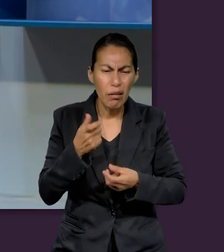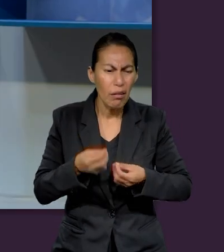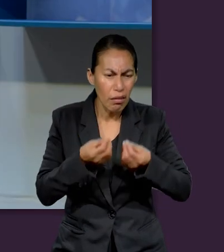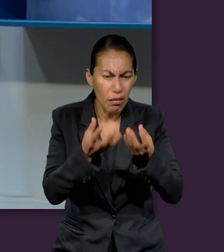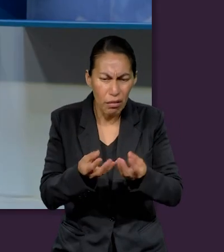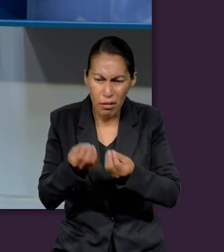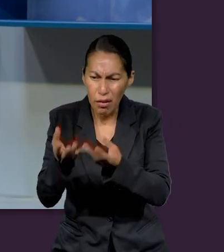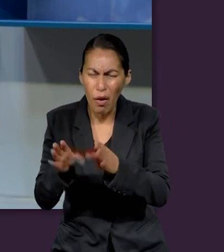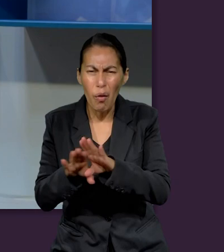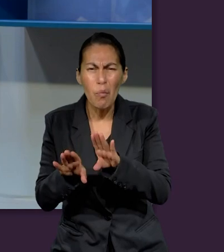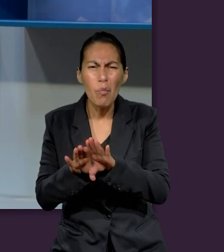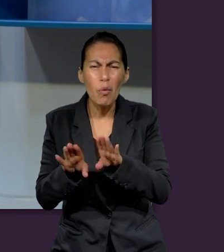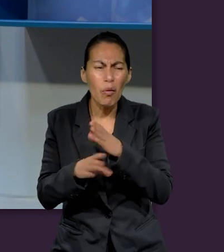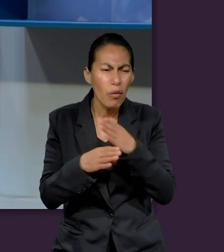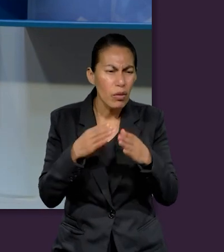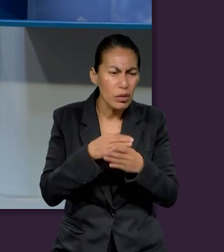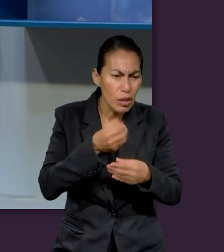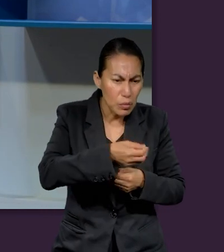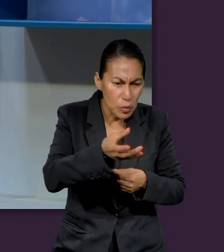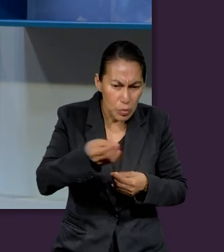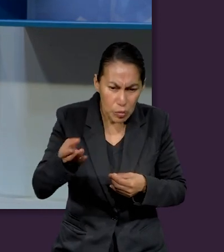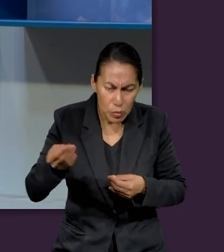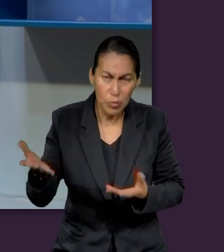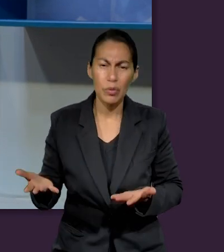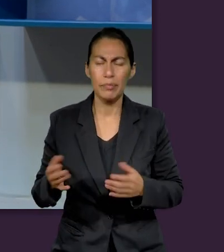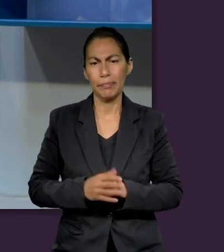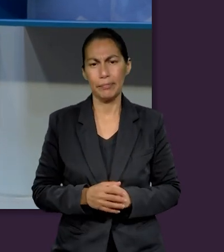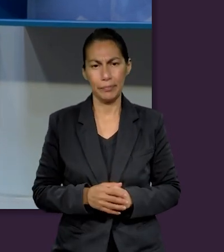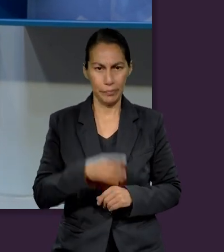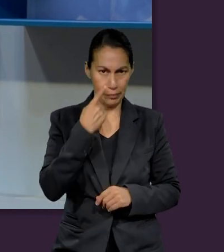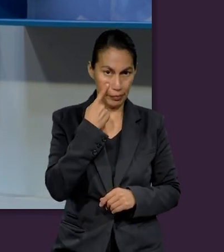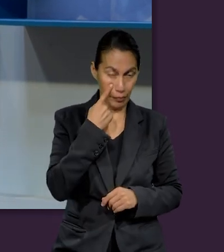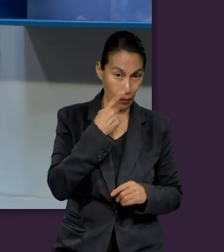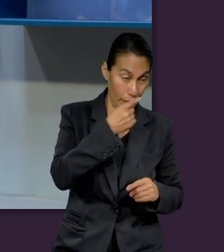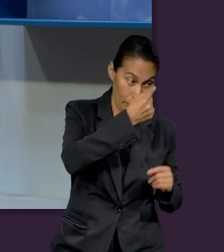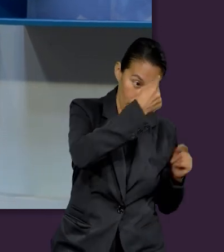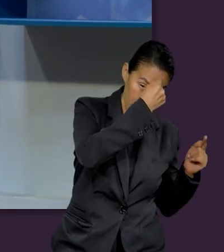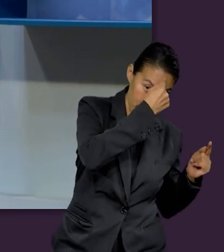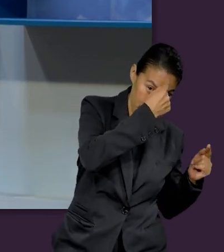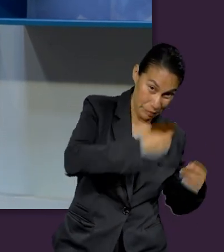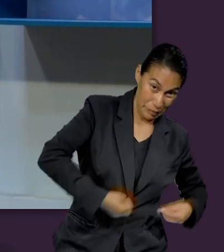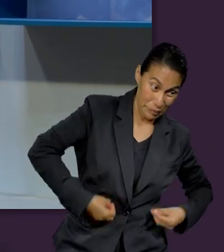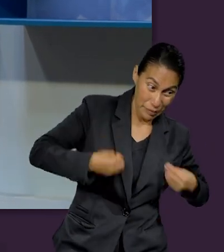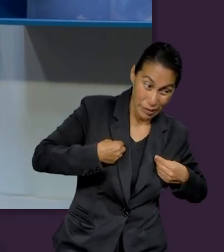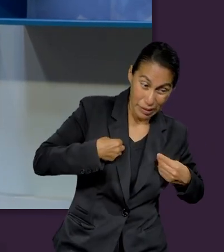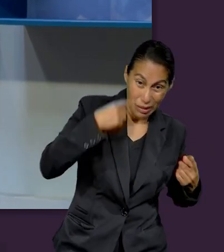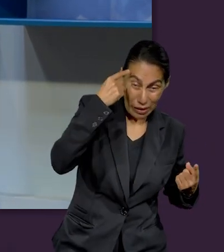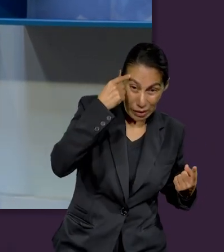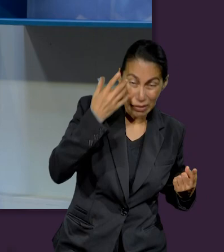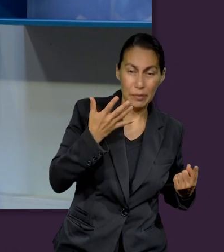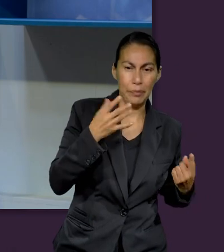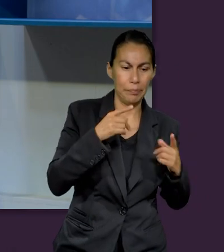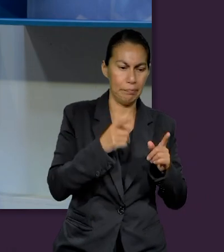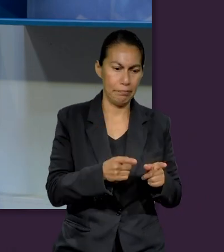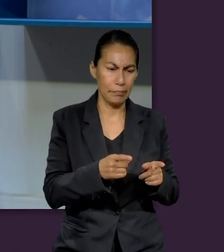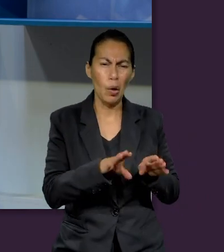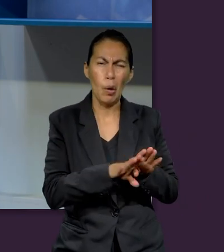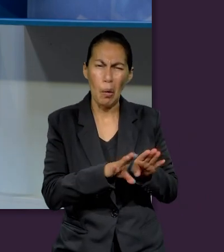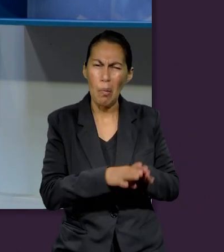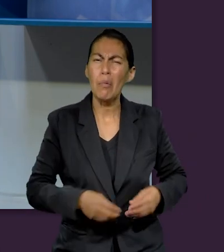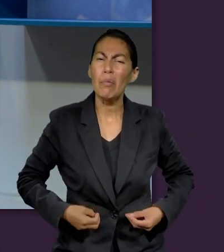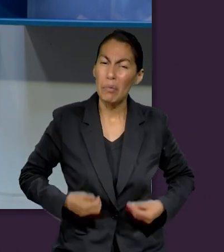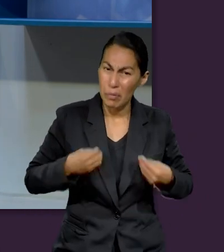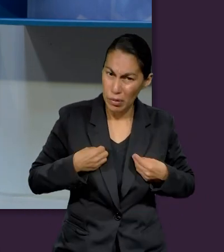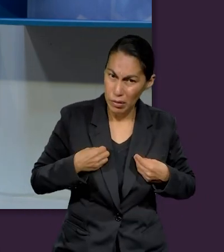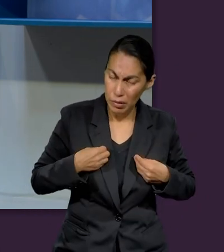muy bien Ahora la siguiente parte de la lesión ok Ya ya vamos en un hilo conciencia de vida como